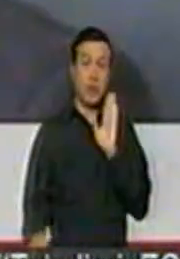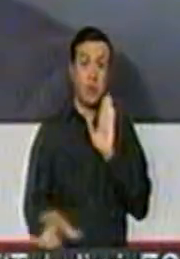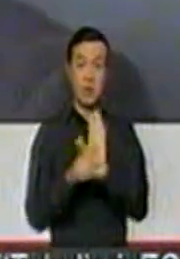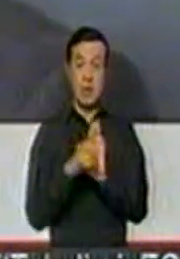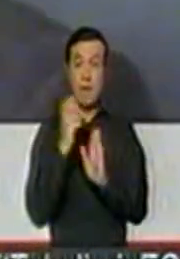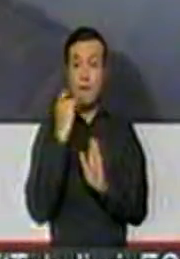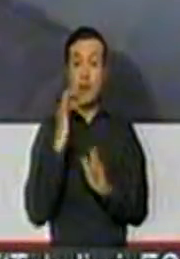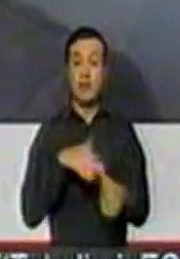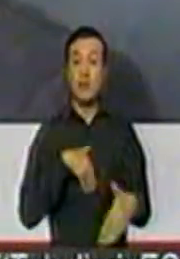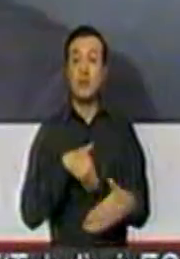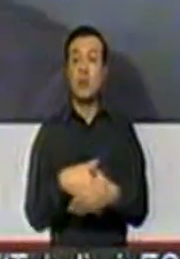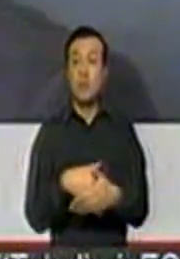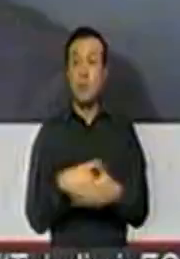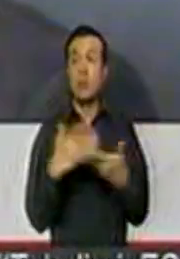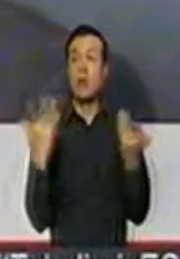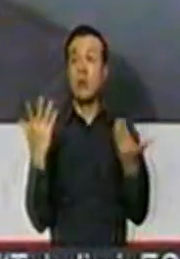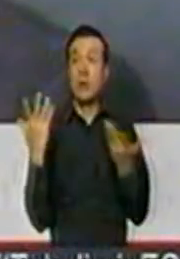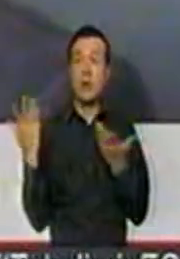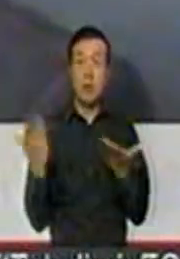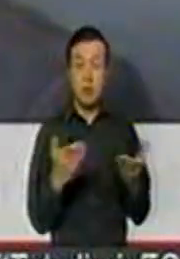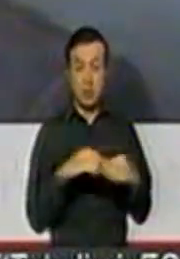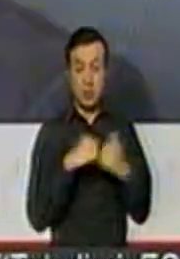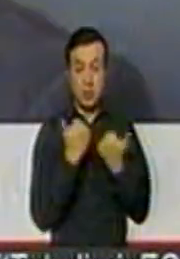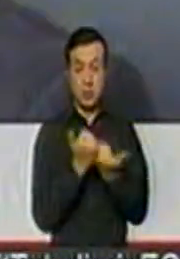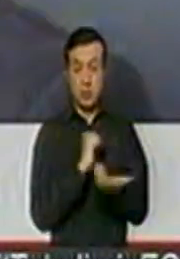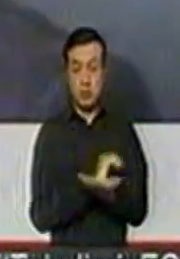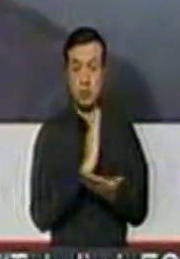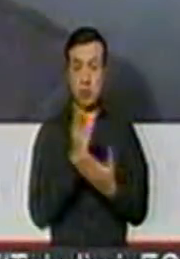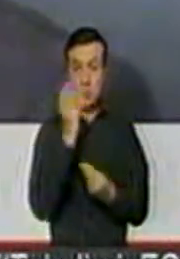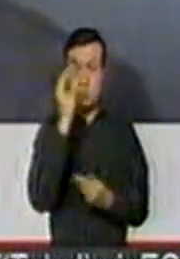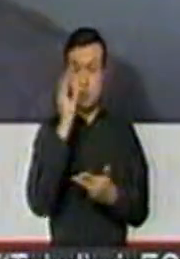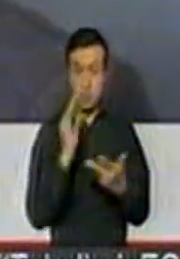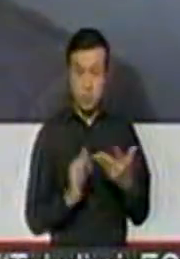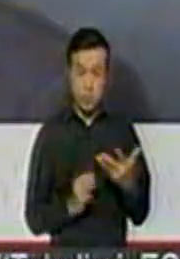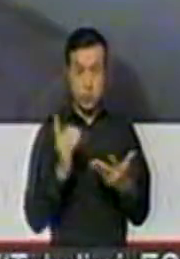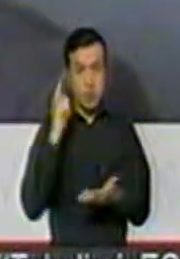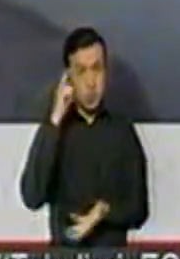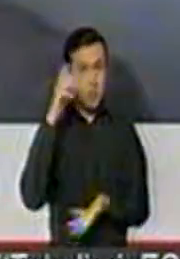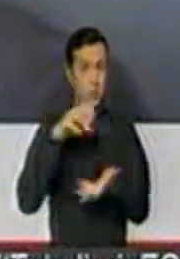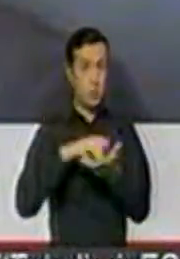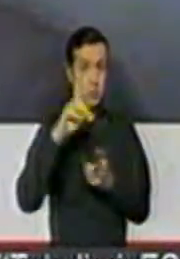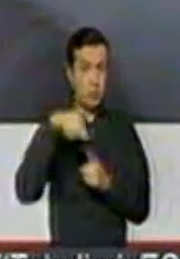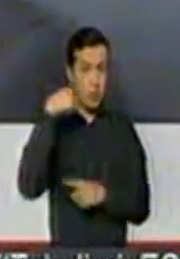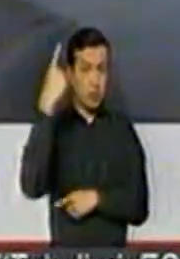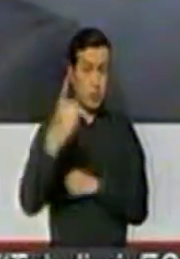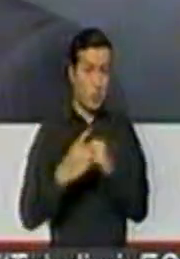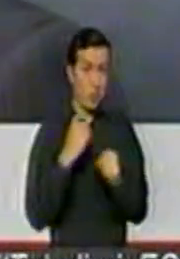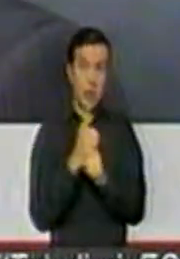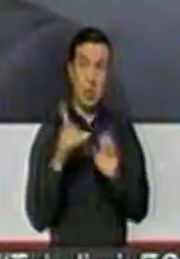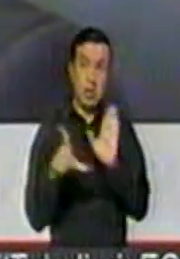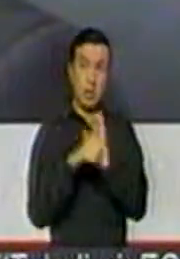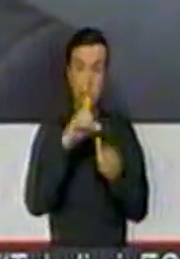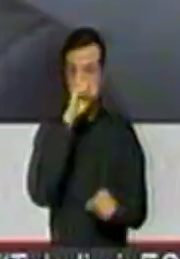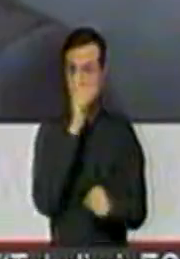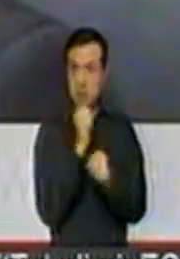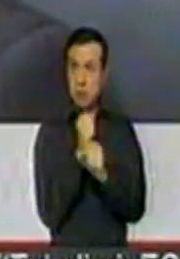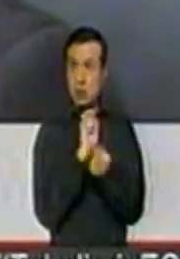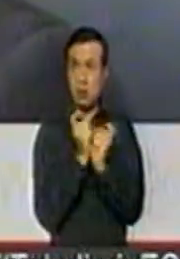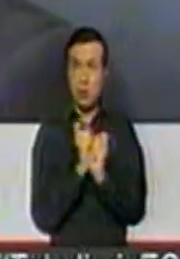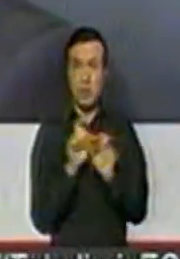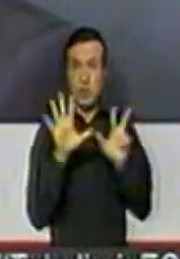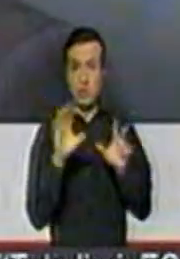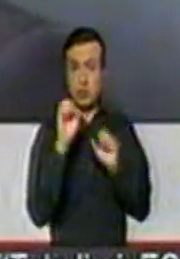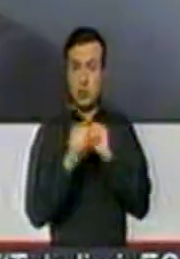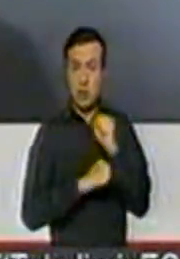fecha límite en que tiene que llegar a la Asamblea el presupuesto general del Estado para el próximo año. La ley laboral no se ha cambiado en el país hace 80 años,